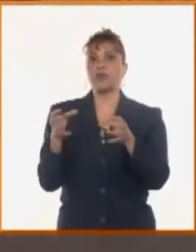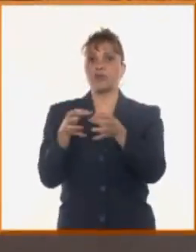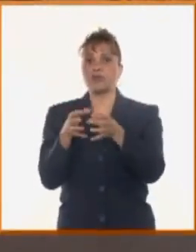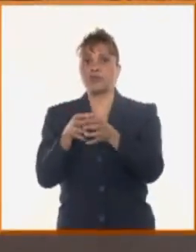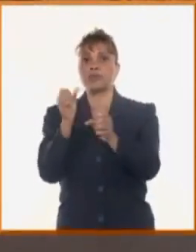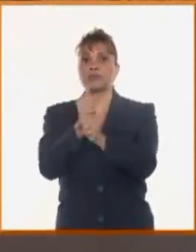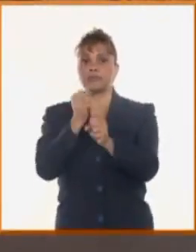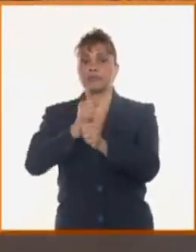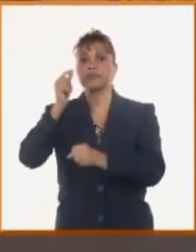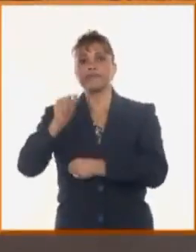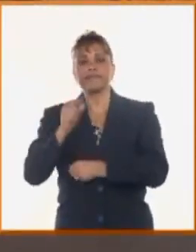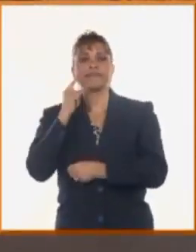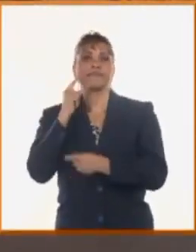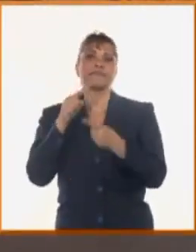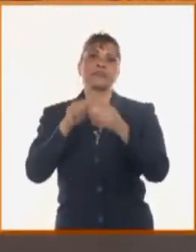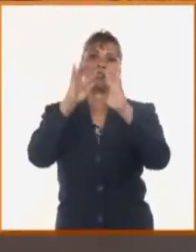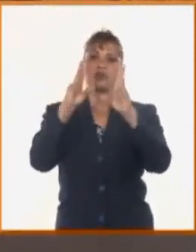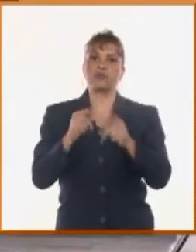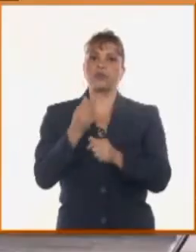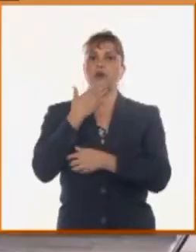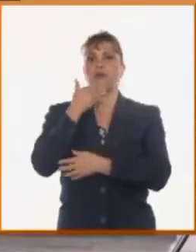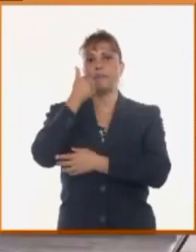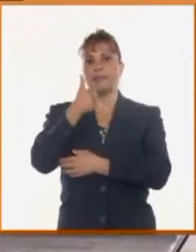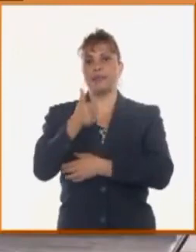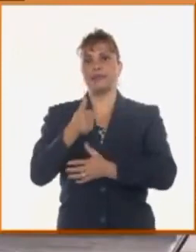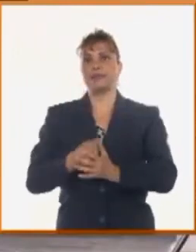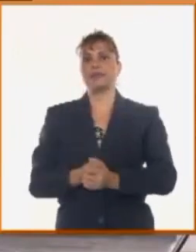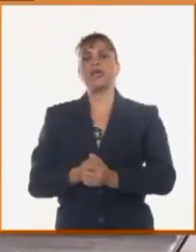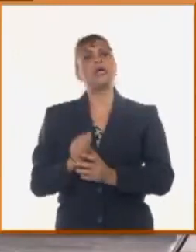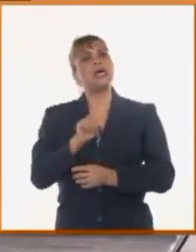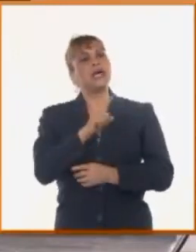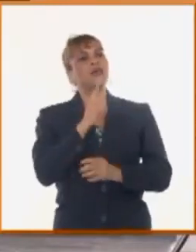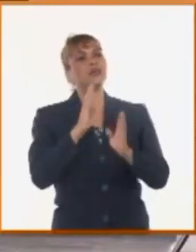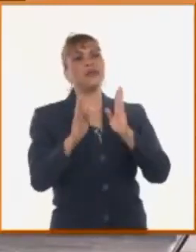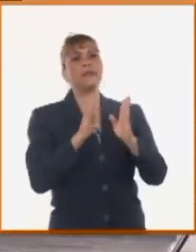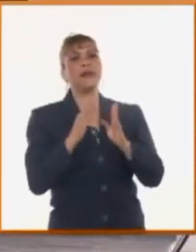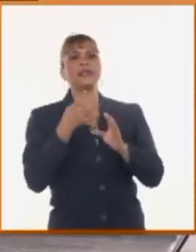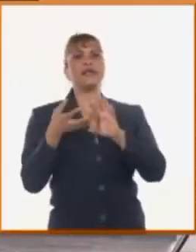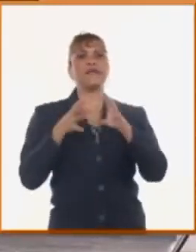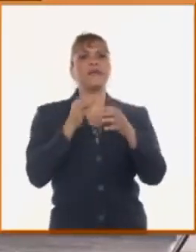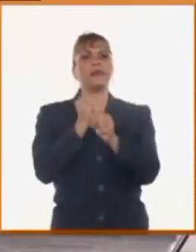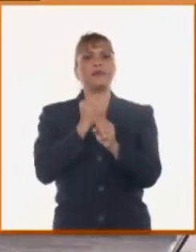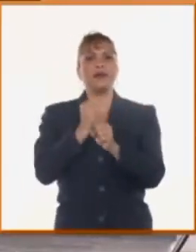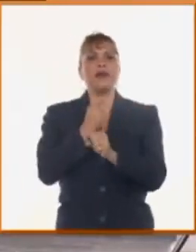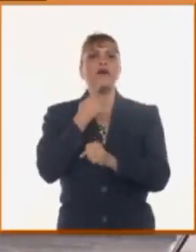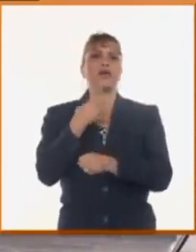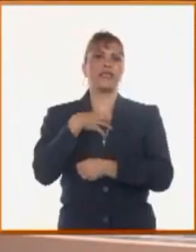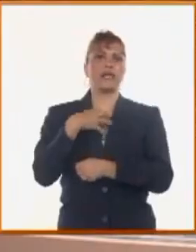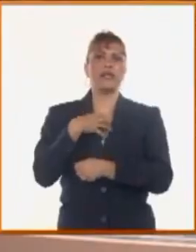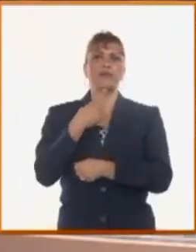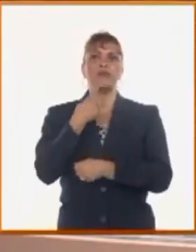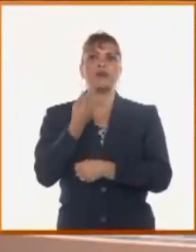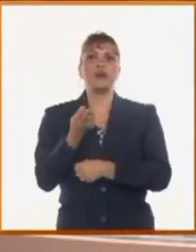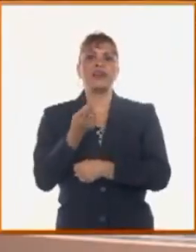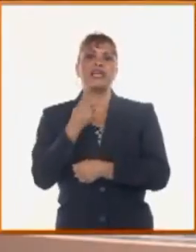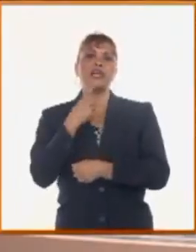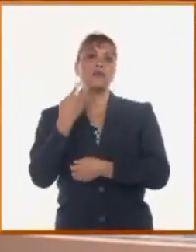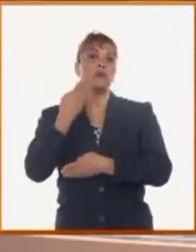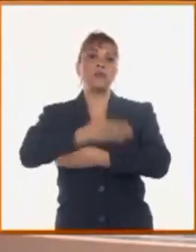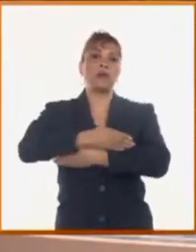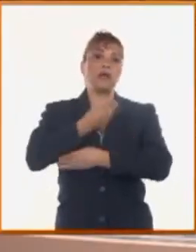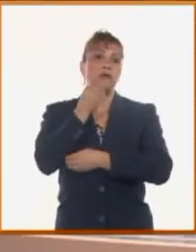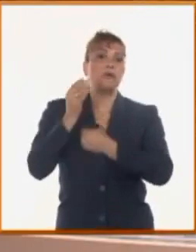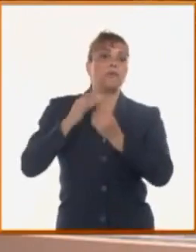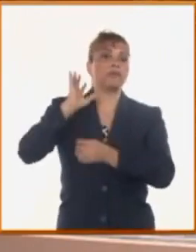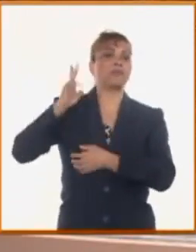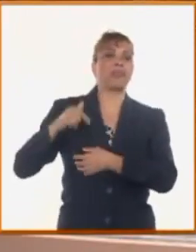de lograr el resultado. Esa es parte también de la dinámica que tenemos. Usted habla de cómo burlar el bloqueo, porque aquí sí